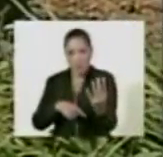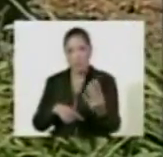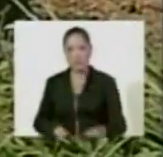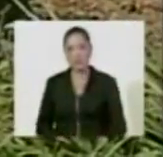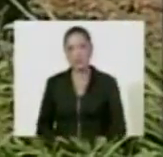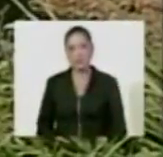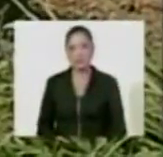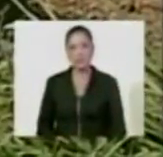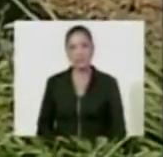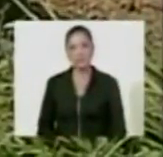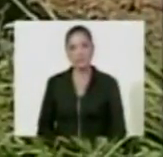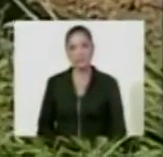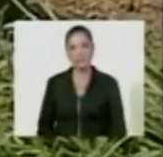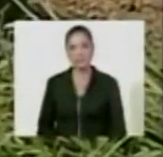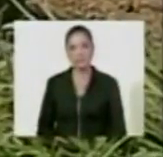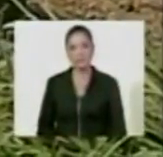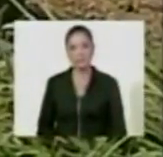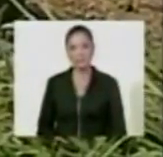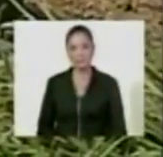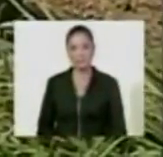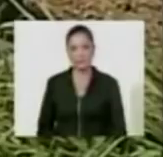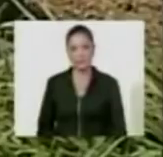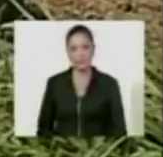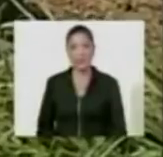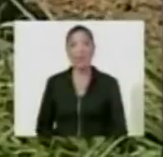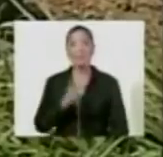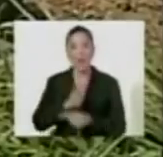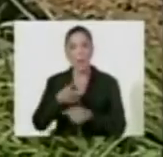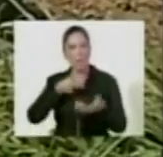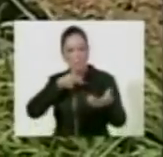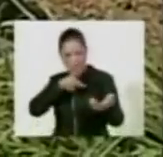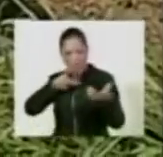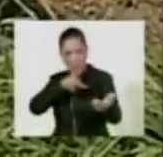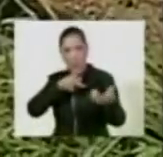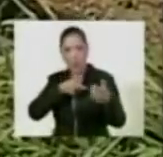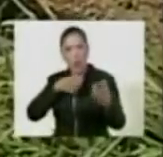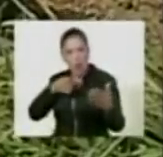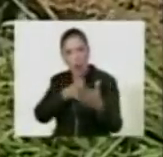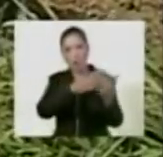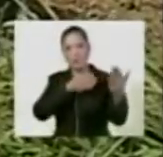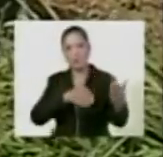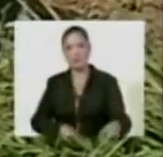Escuadra de mortero, proceda con fuego sobre las posiciones enemigas.